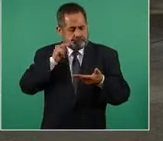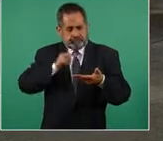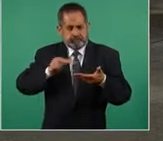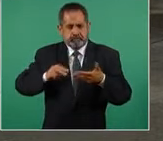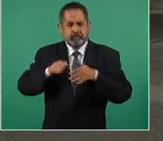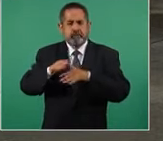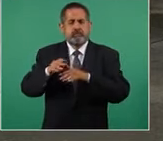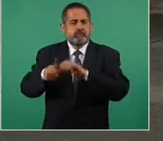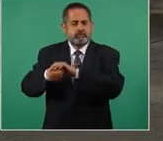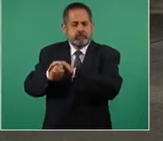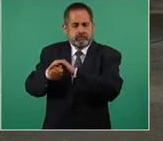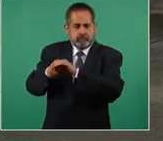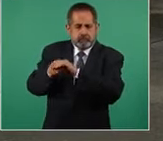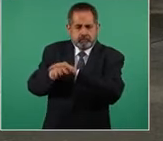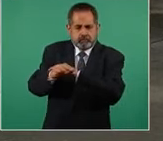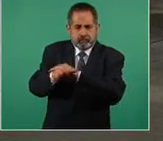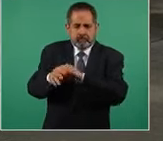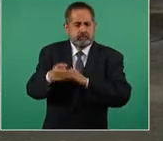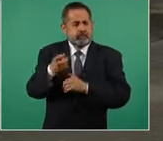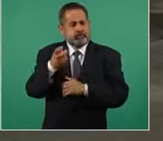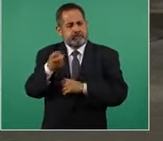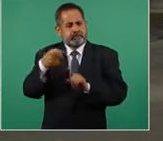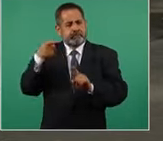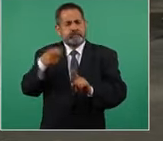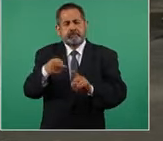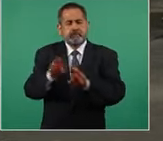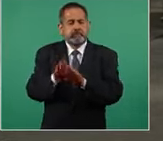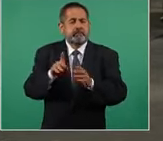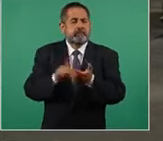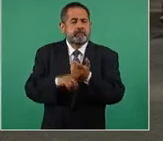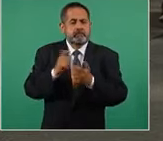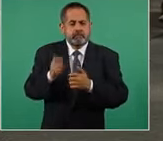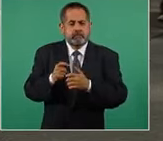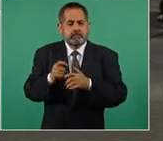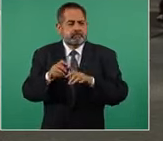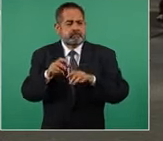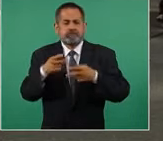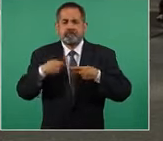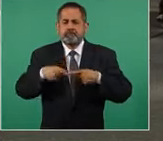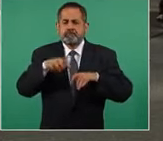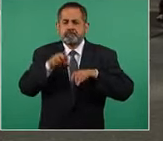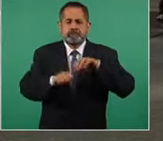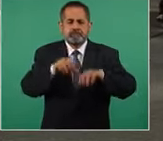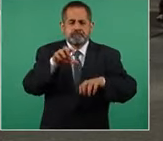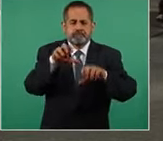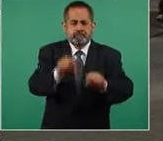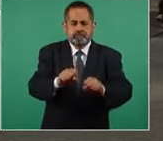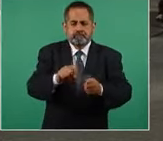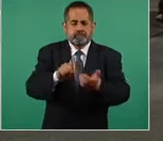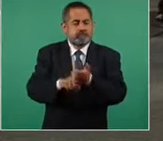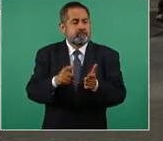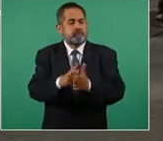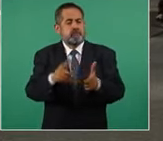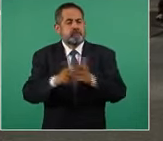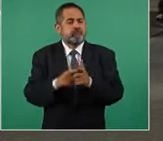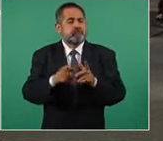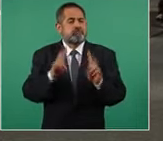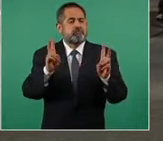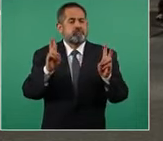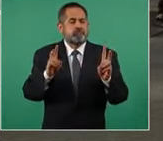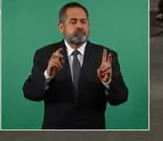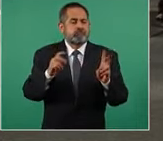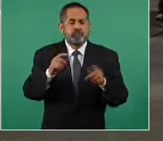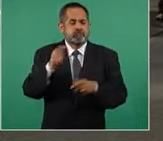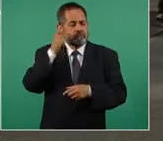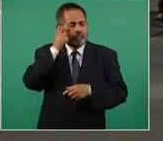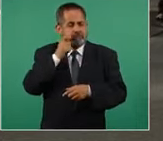caso Ayotzinapa. Este tiene que ver con detenciones de integrantes de Guerreros Unidos realizadas allá